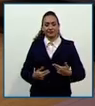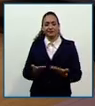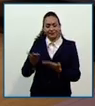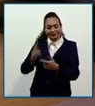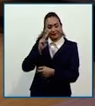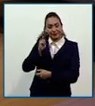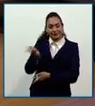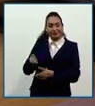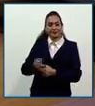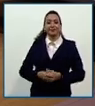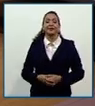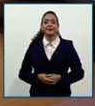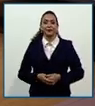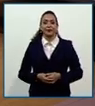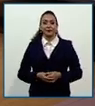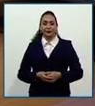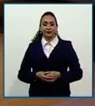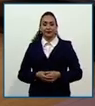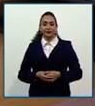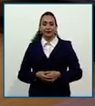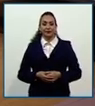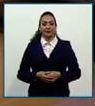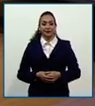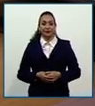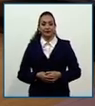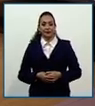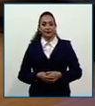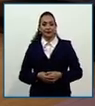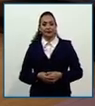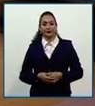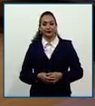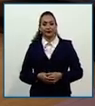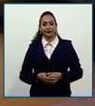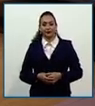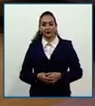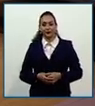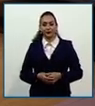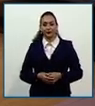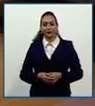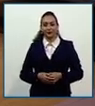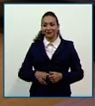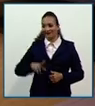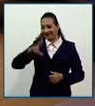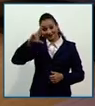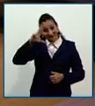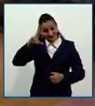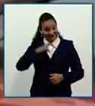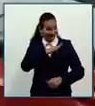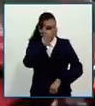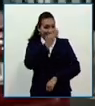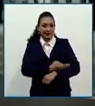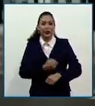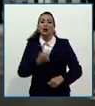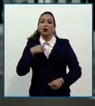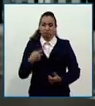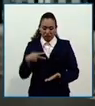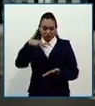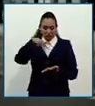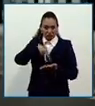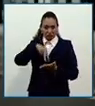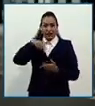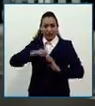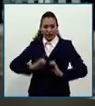Adelante con la información, Juan Carlos. Hola, ¿qué tal? Te saludo desde el edificio Héctor Fixamudio de la